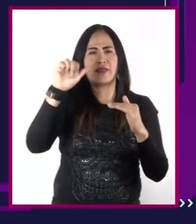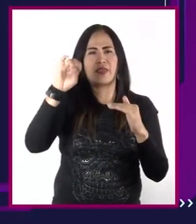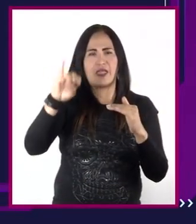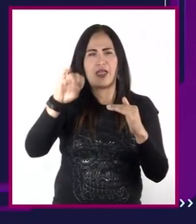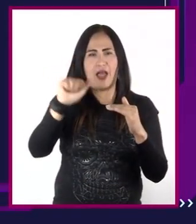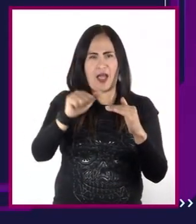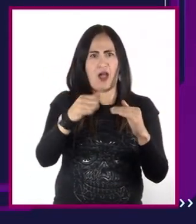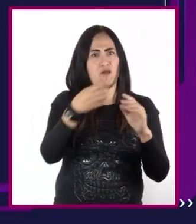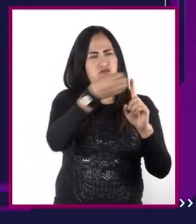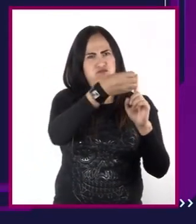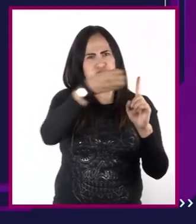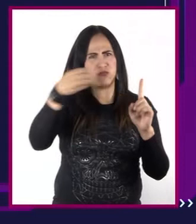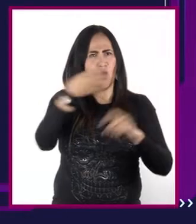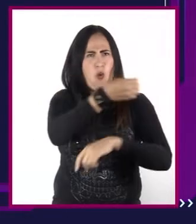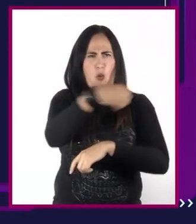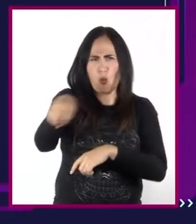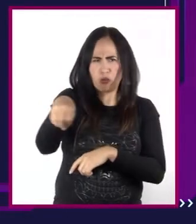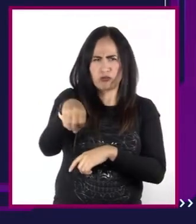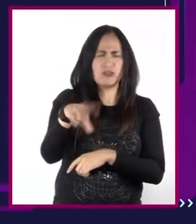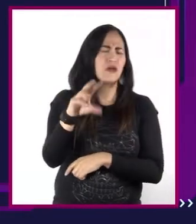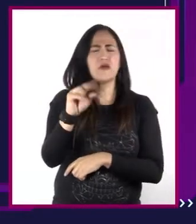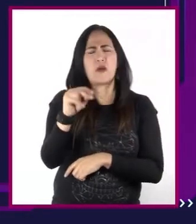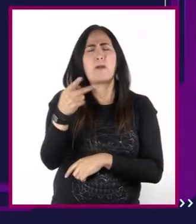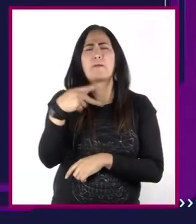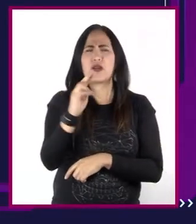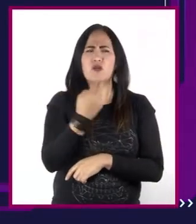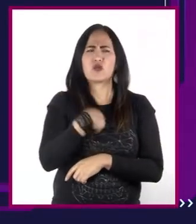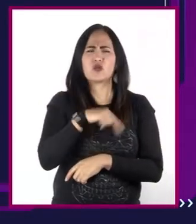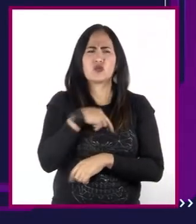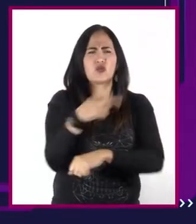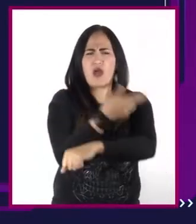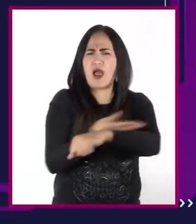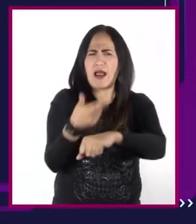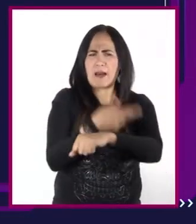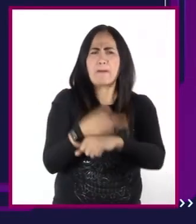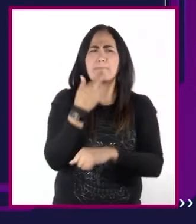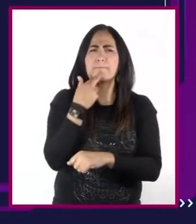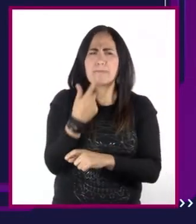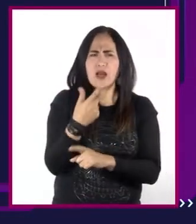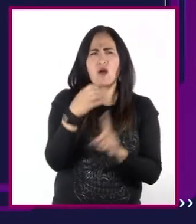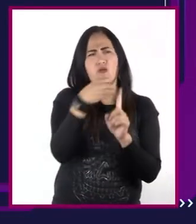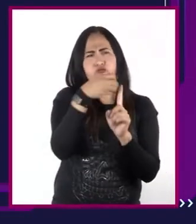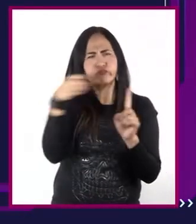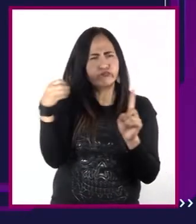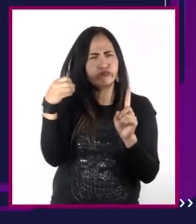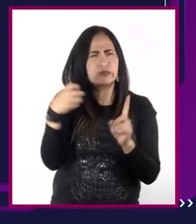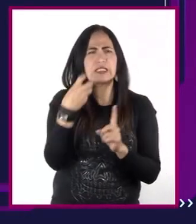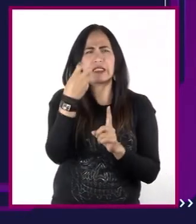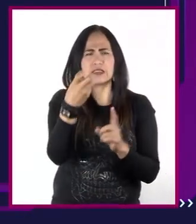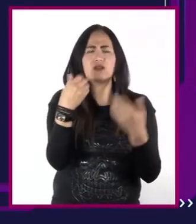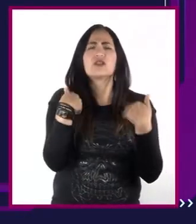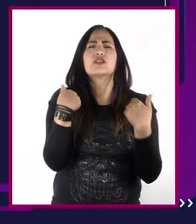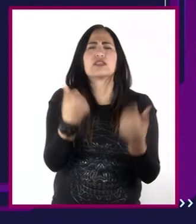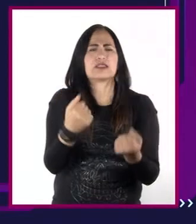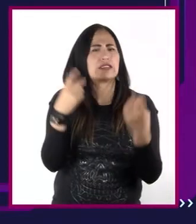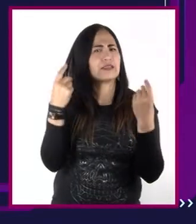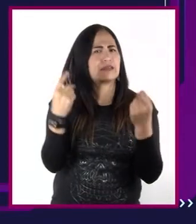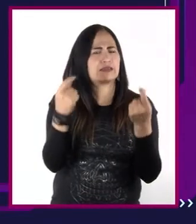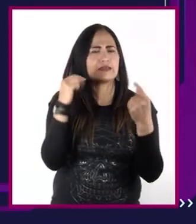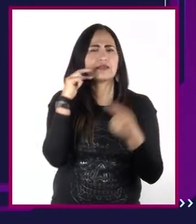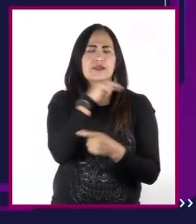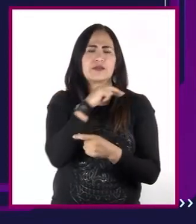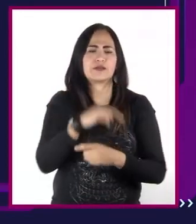los datos, pero nosotros lo haremos para tener una mejor organización de los mismos. Esto nos ayudará a entender mucho más rápido la